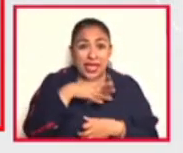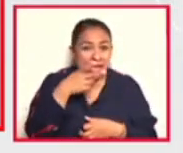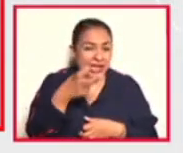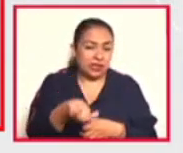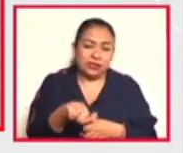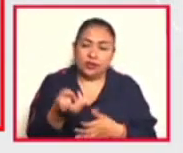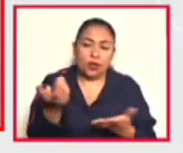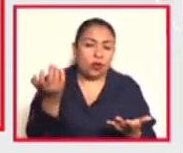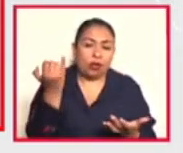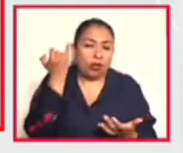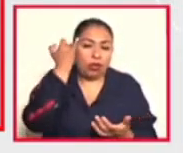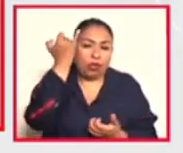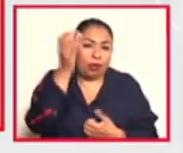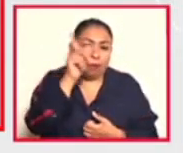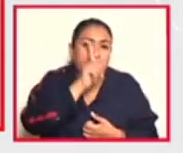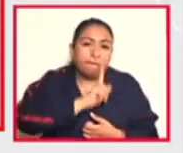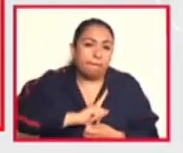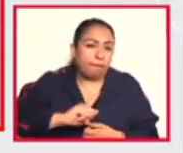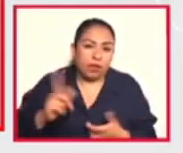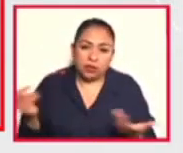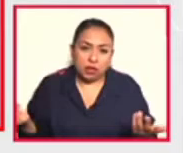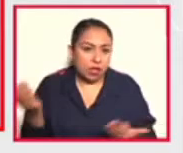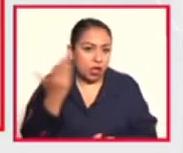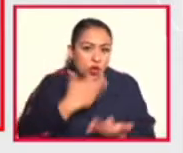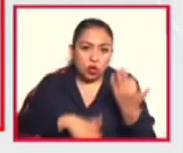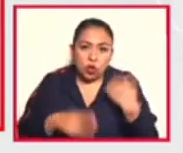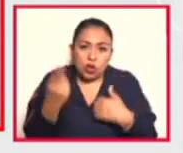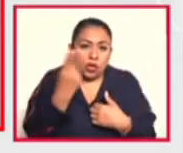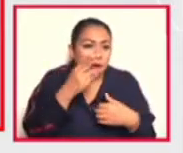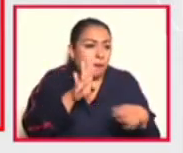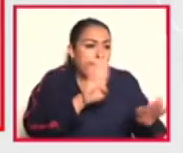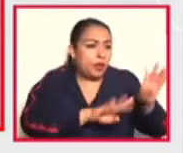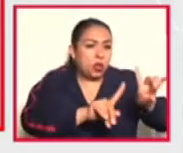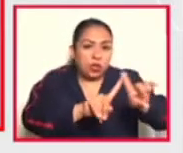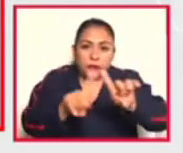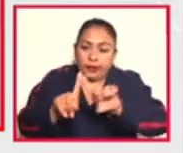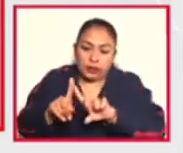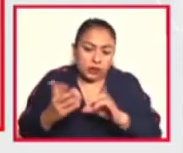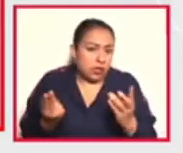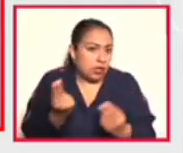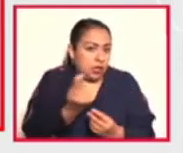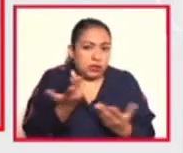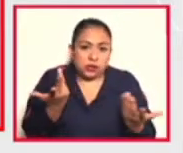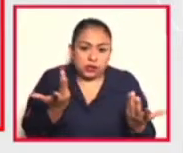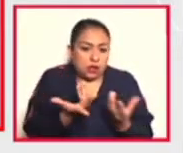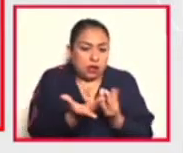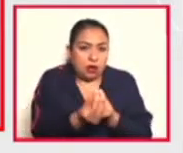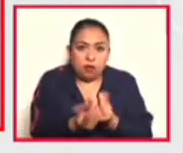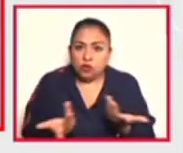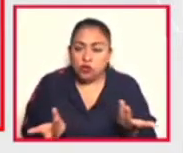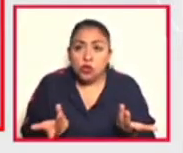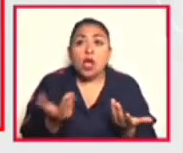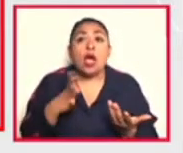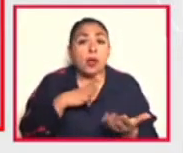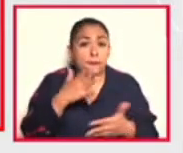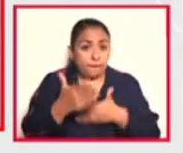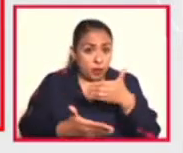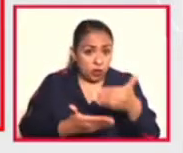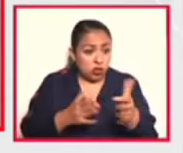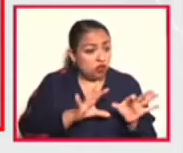falacia. Todos dependemos de la biodiversidad. Todos dependemos de un proceso